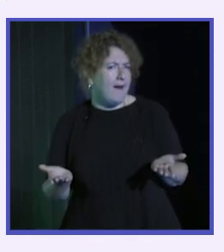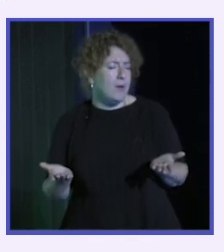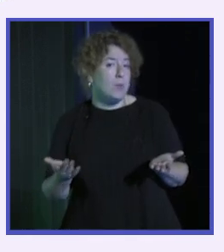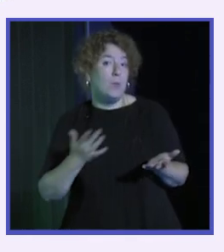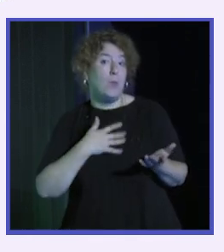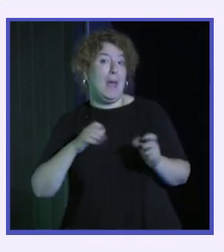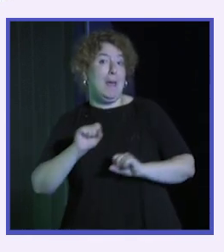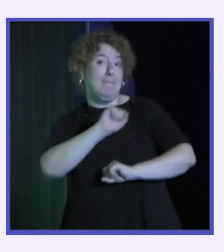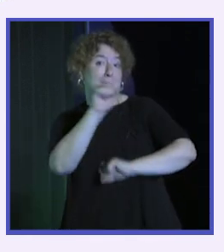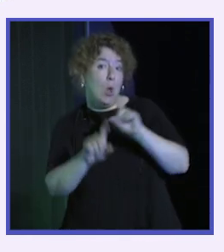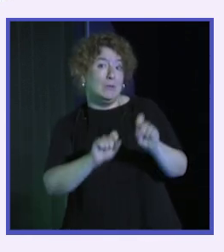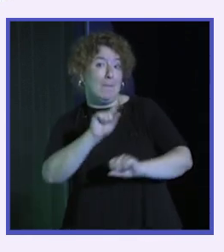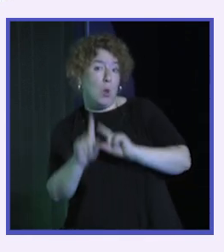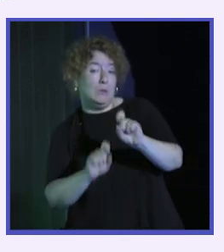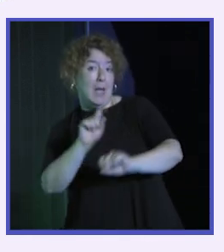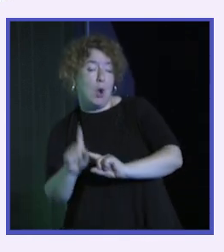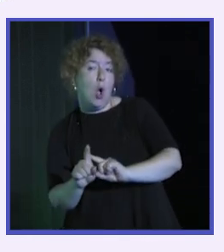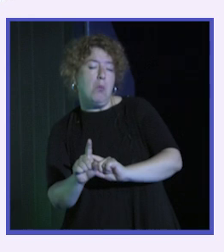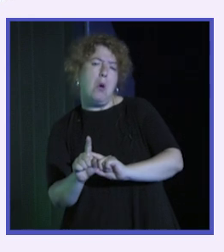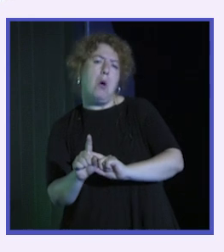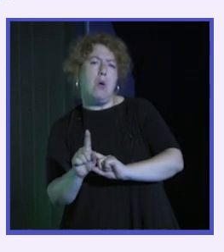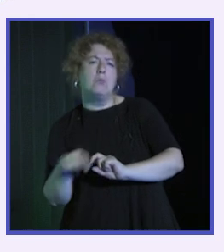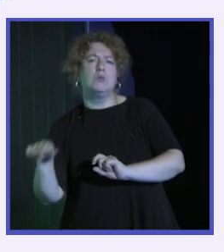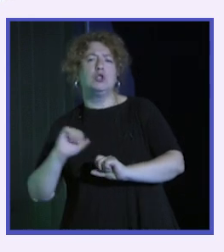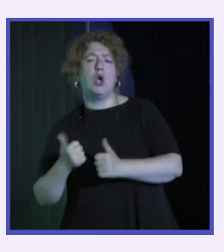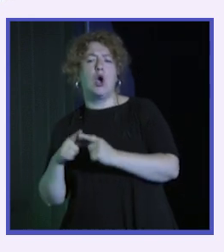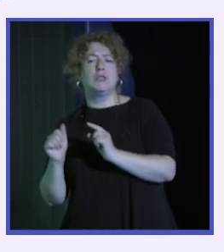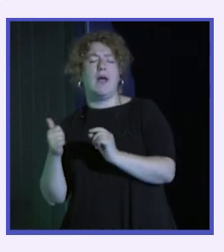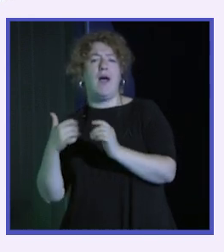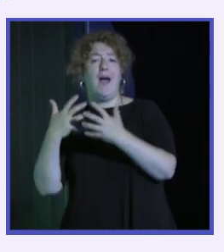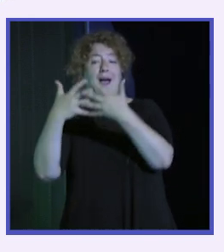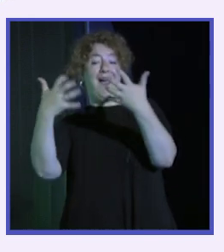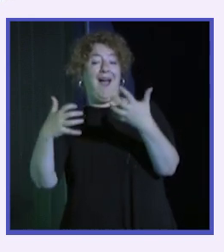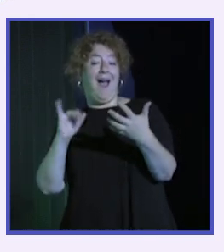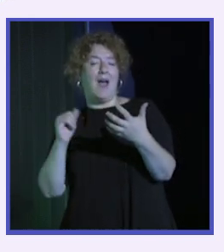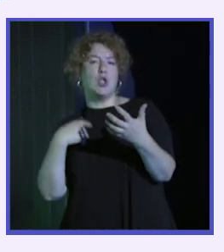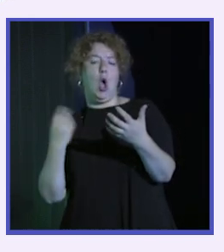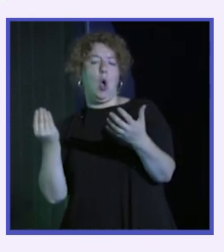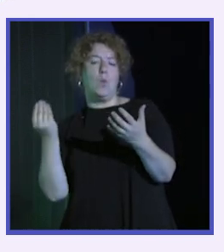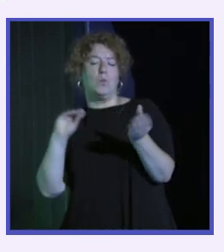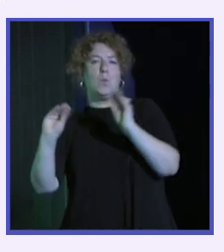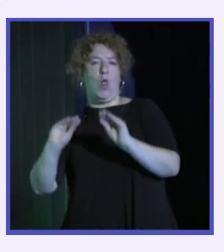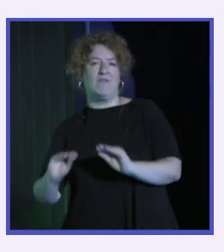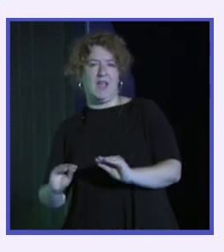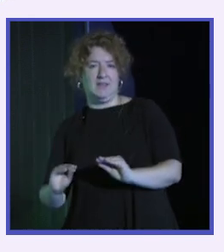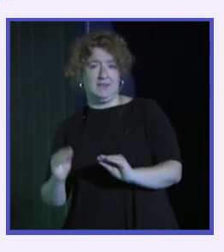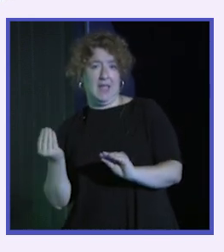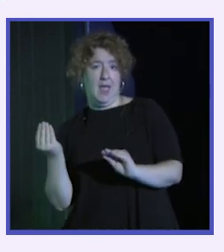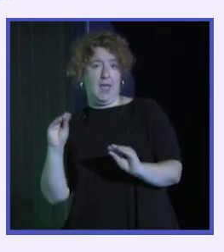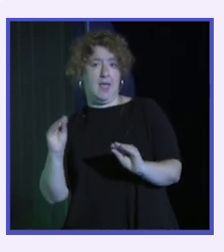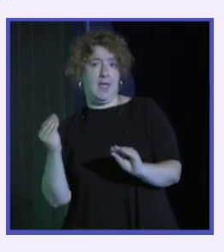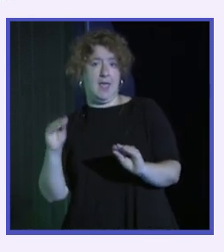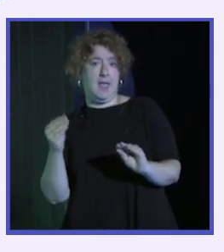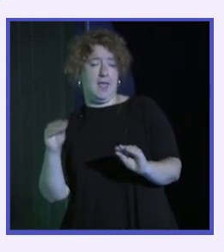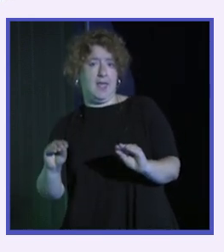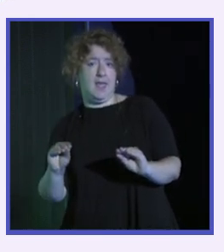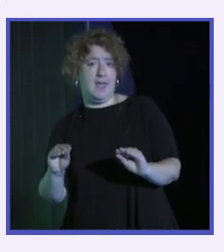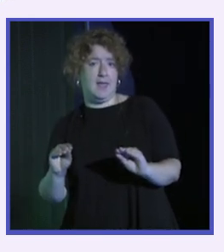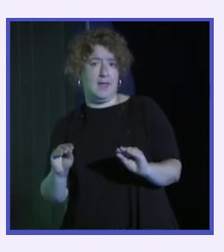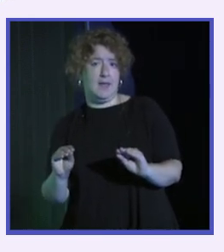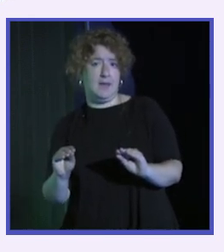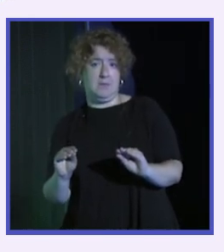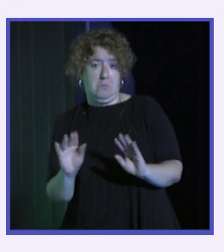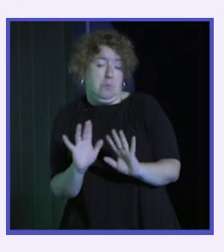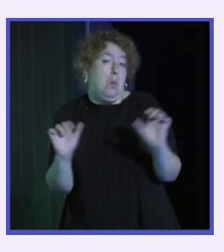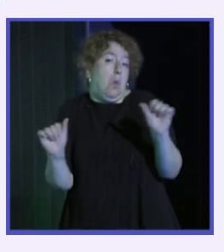añado preguntas a este prompt o voy modificando el primer prompt, ¿vale? Veis que le vamos añadiendo información. Esta es una